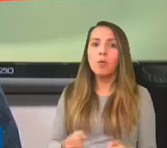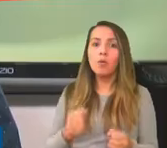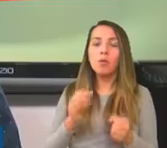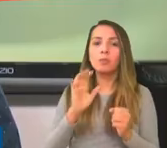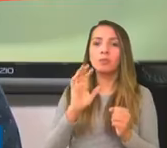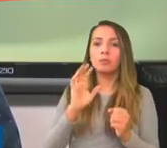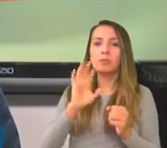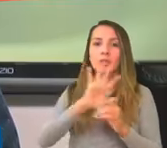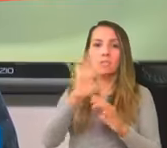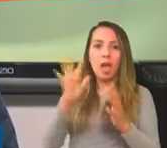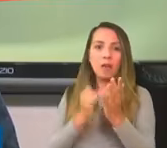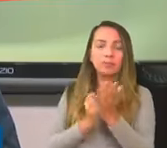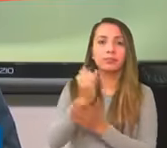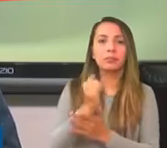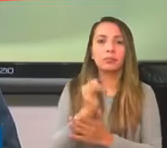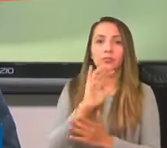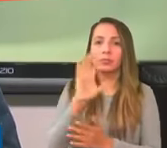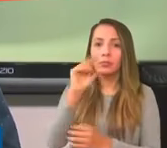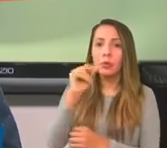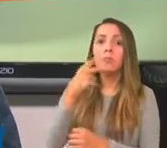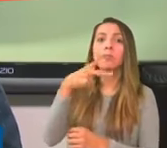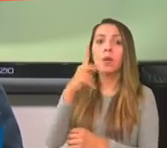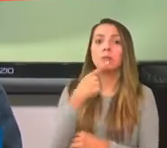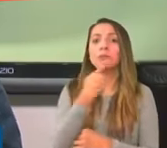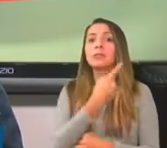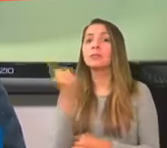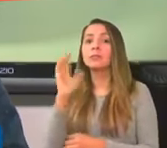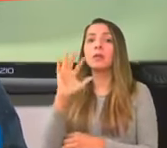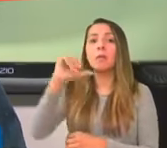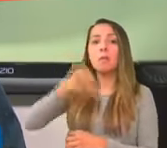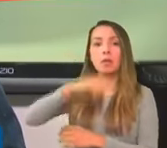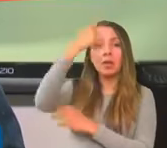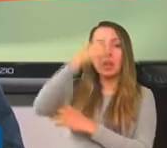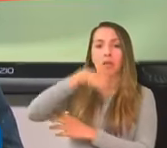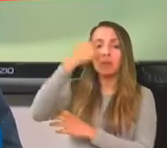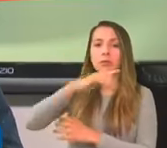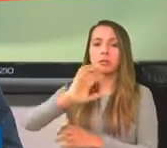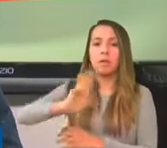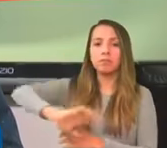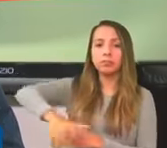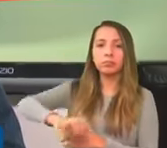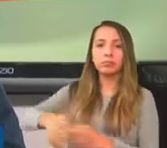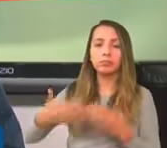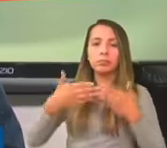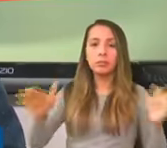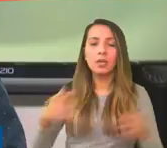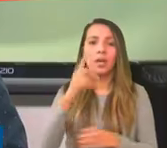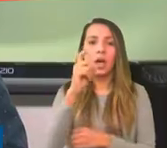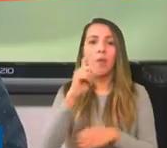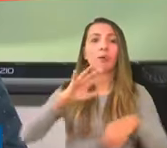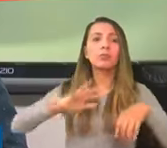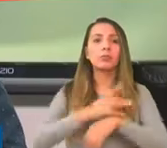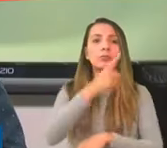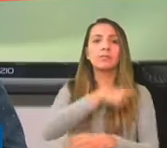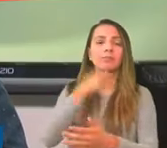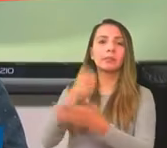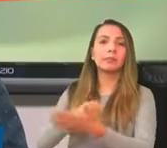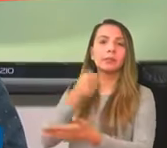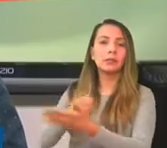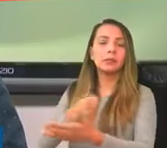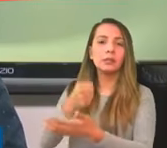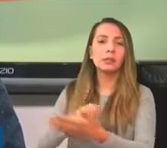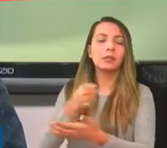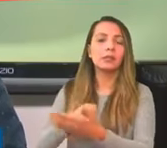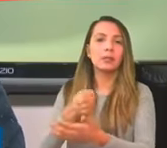voy a decir de manera extraoficial. Dicen que hoy en la noche se va a restablecer, yo creo que por la presión mediática,